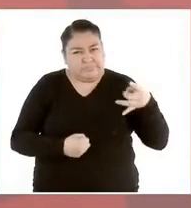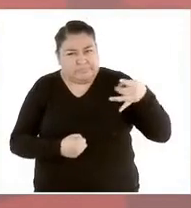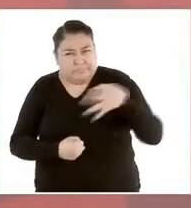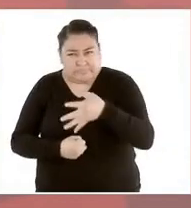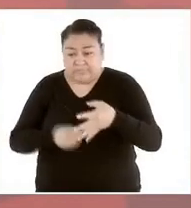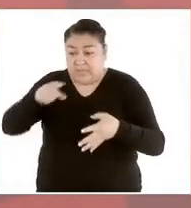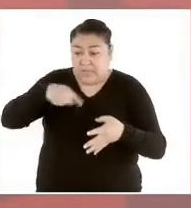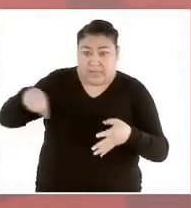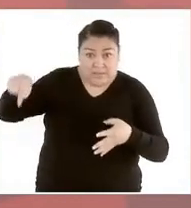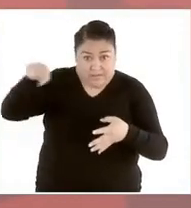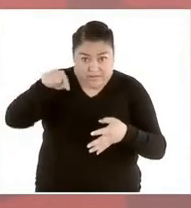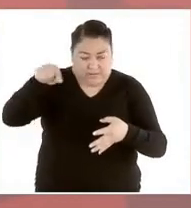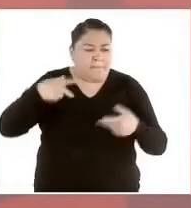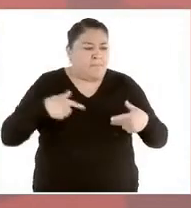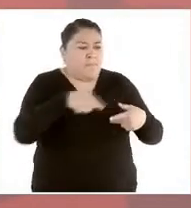los liberales